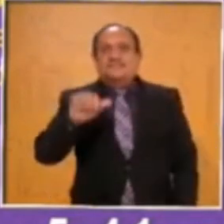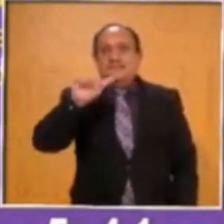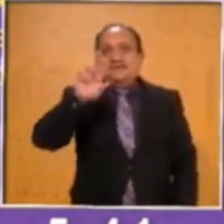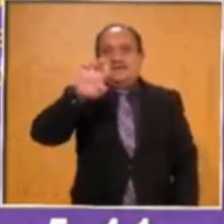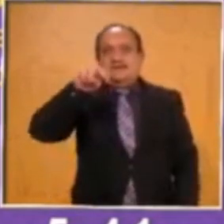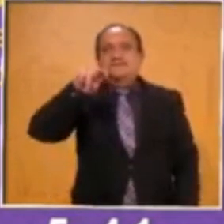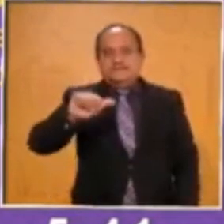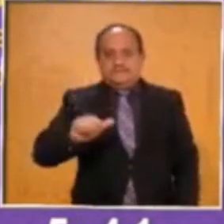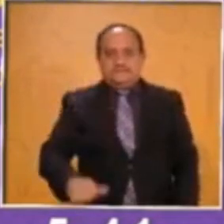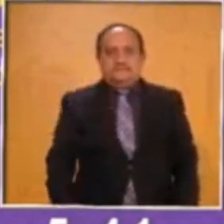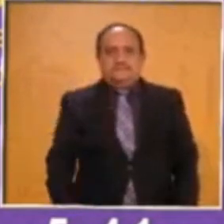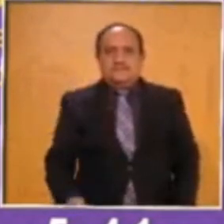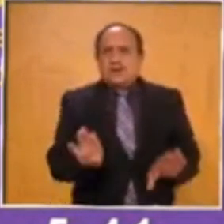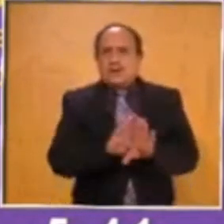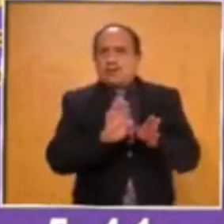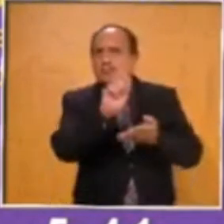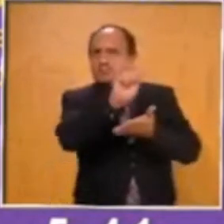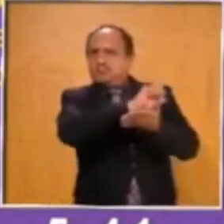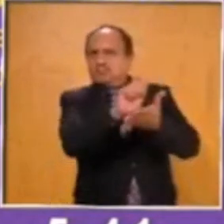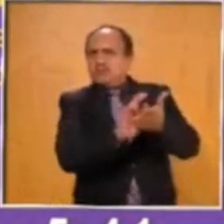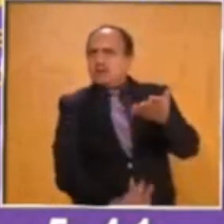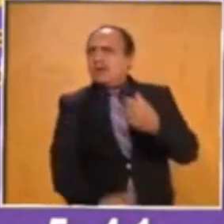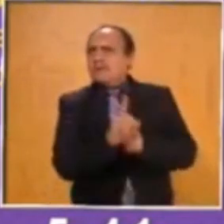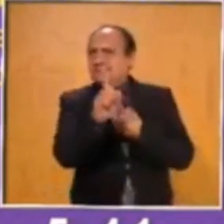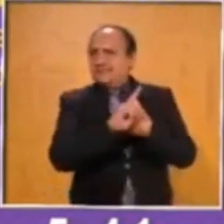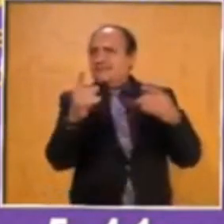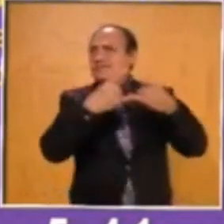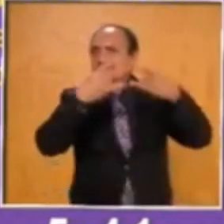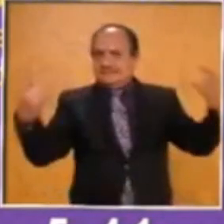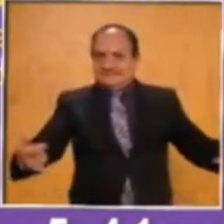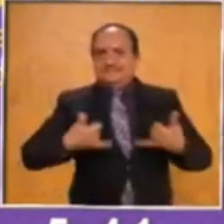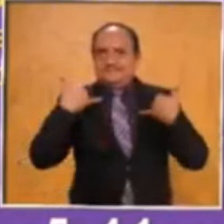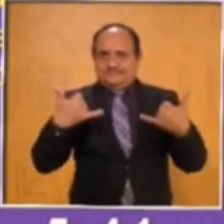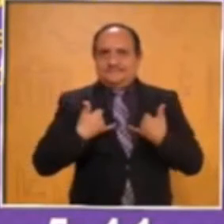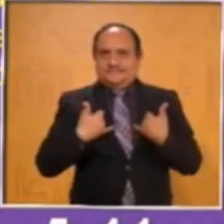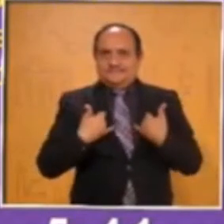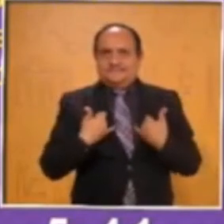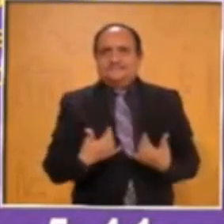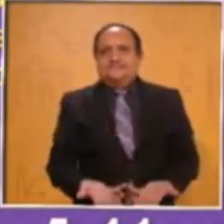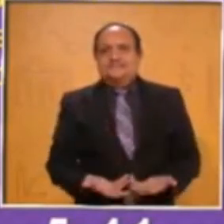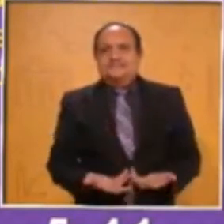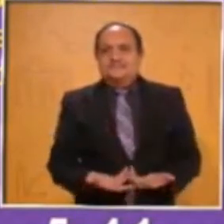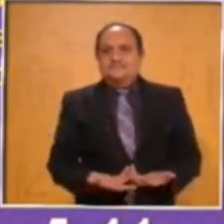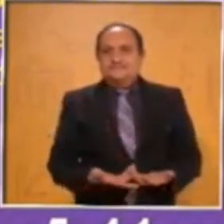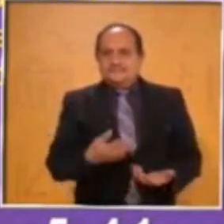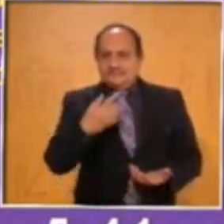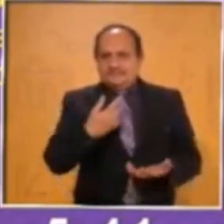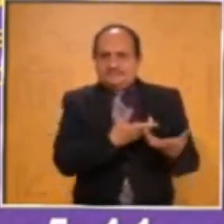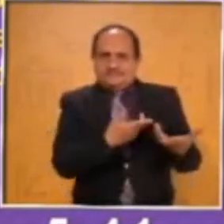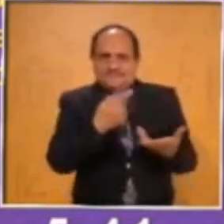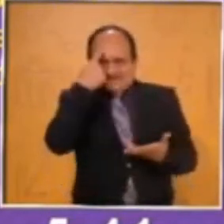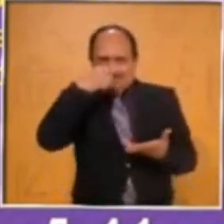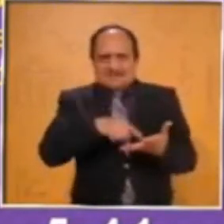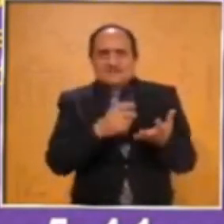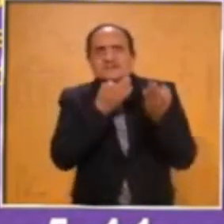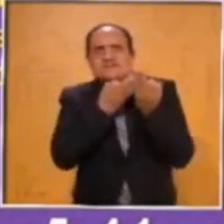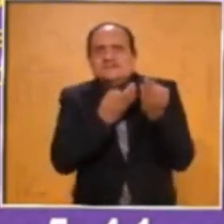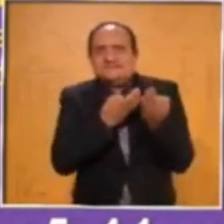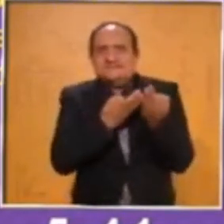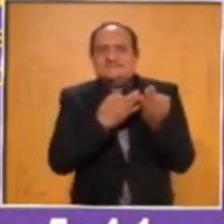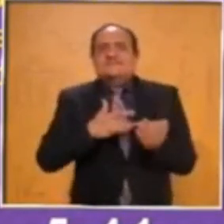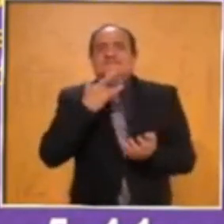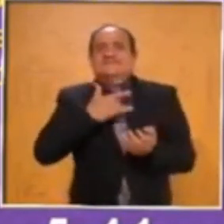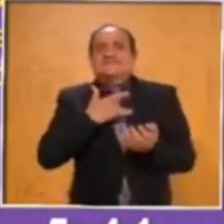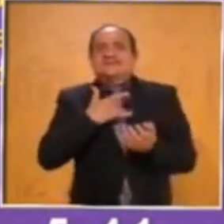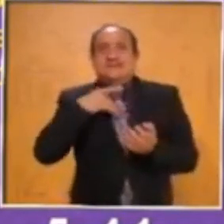Muy bien, ¿cómo se desarrolla la trama de esta historia, muchachos? ¿Sí? Crest se siente tentado por la sensación de ser